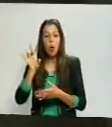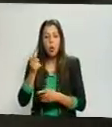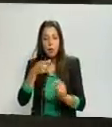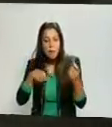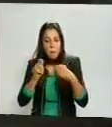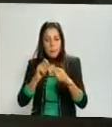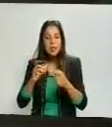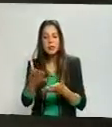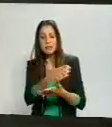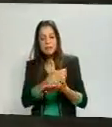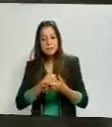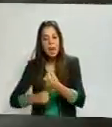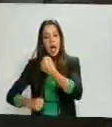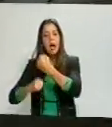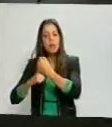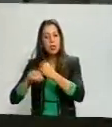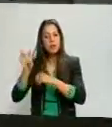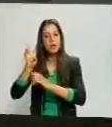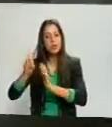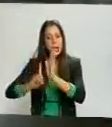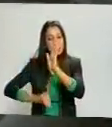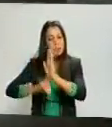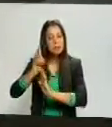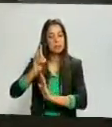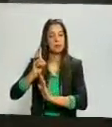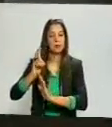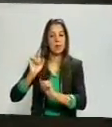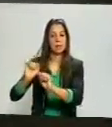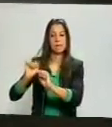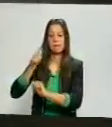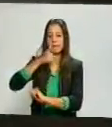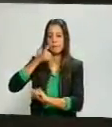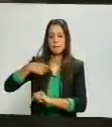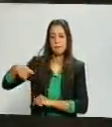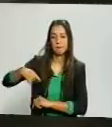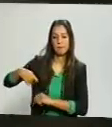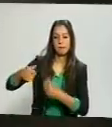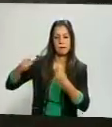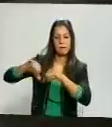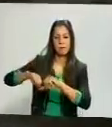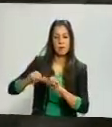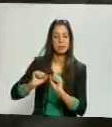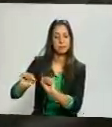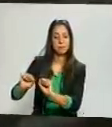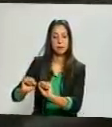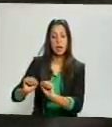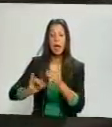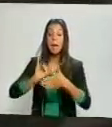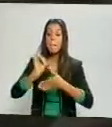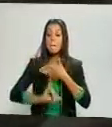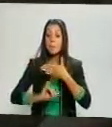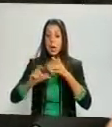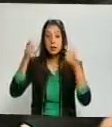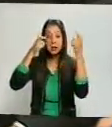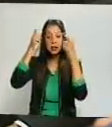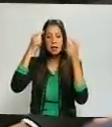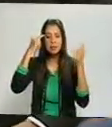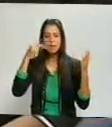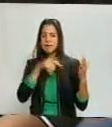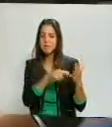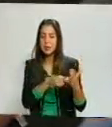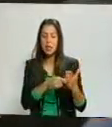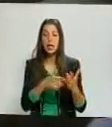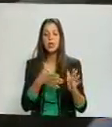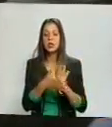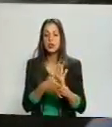país. Todo esto enmarcado en el quinto objetivo histórico del Plan de la Patria, el cual establece el